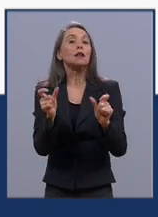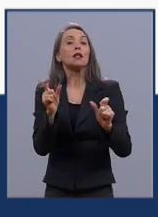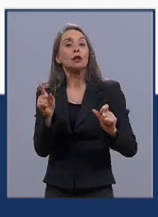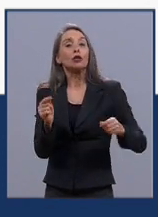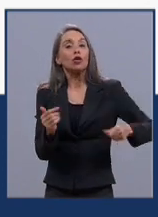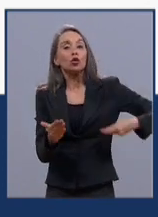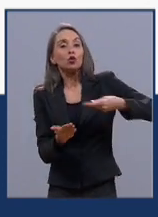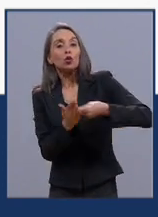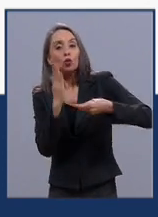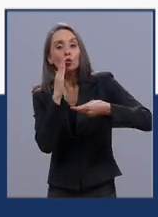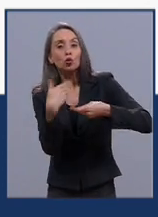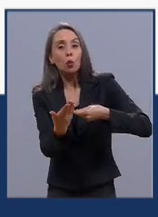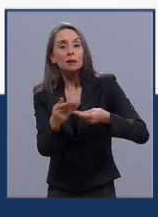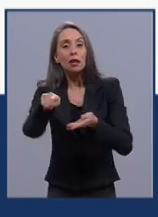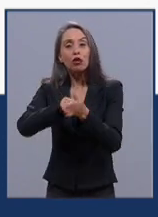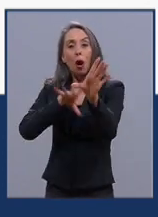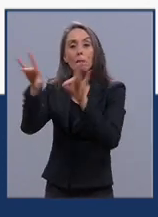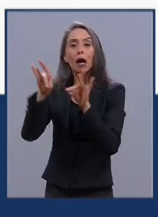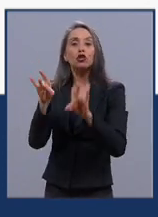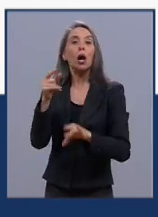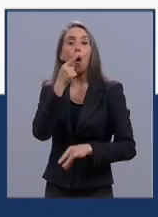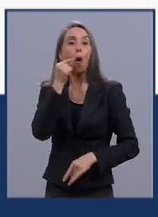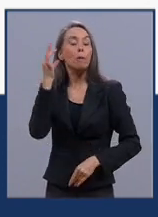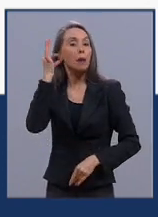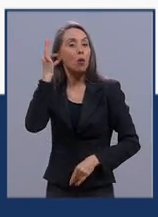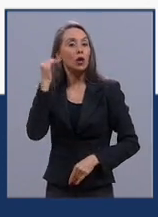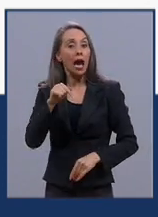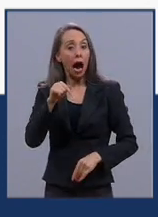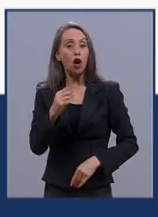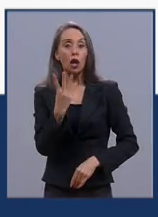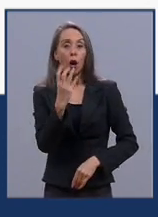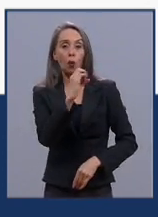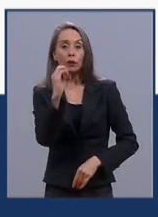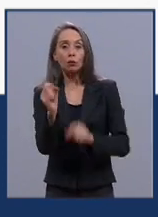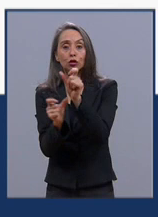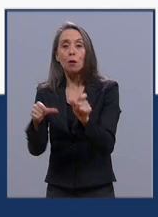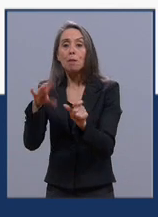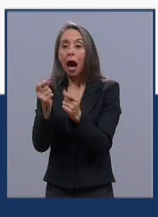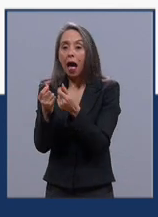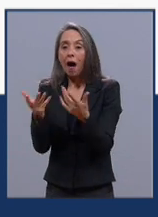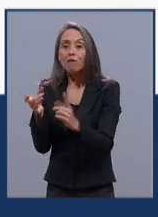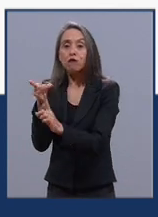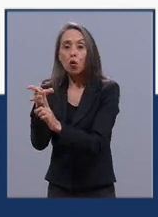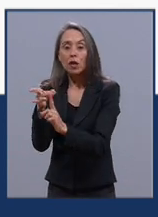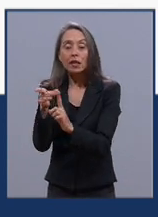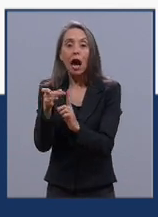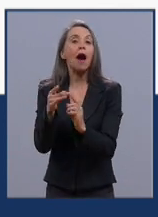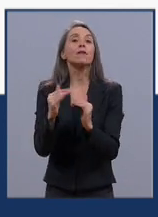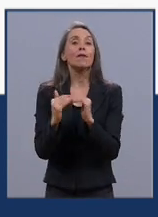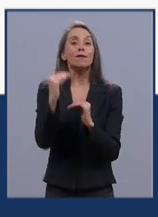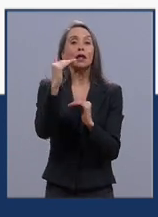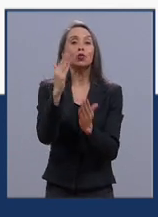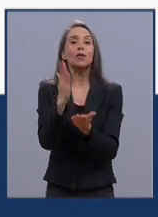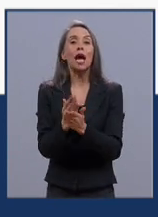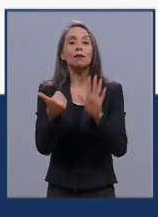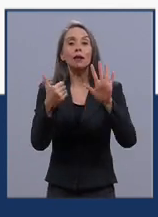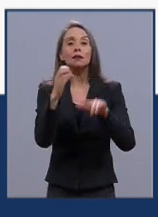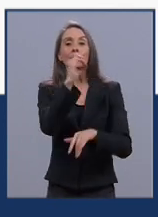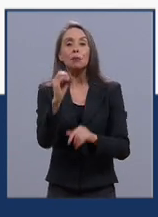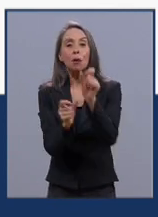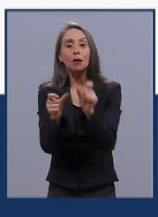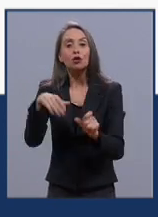de jóvenes y mujeres que hoy día alcanzan al 40 por ciento más vulnerable hasta el 60 por ciento más vulnerable